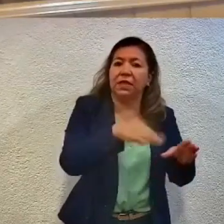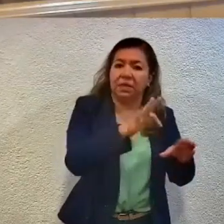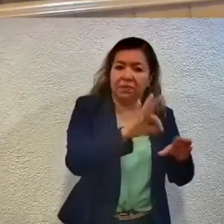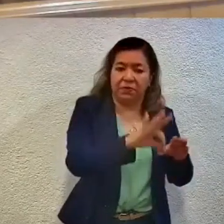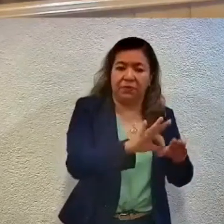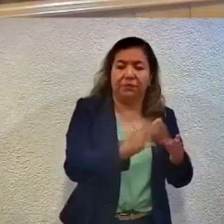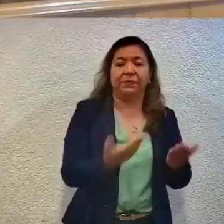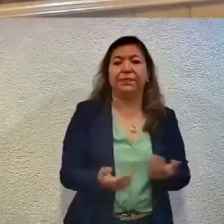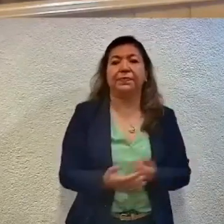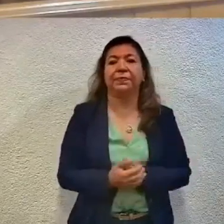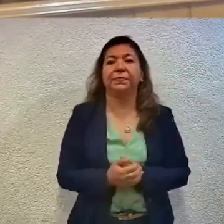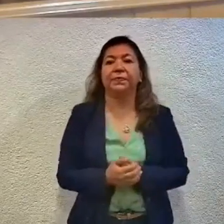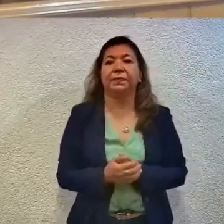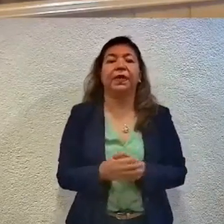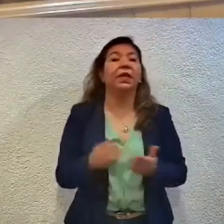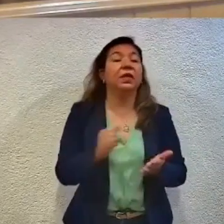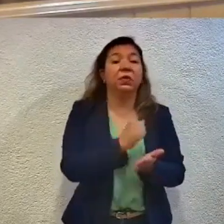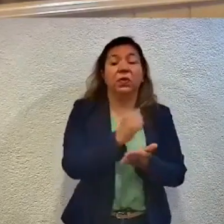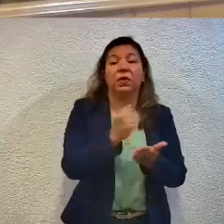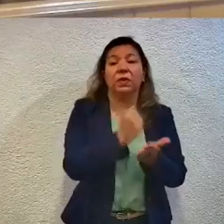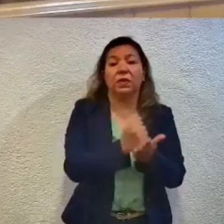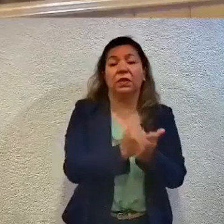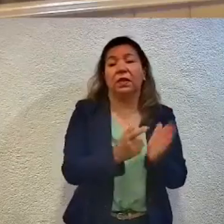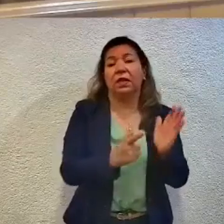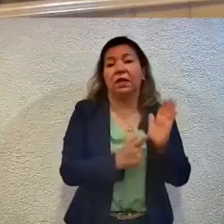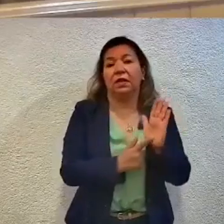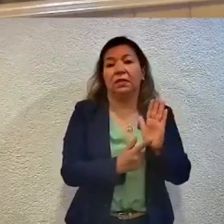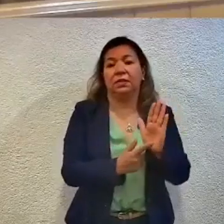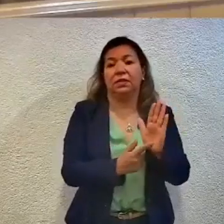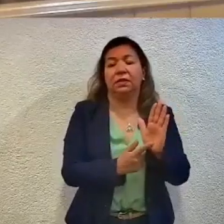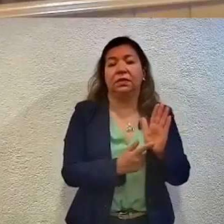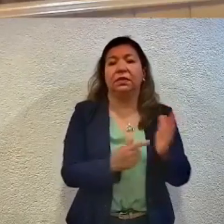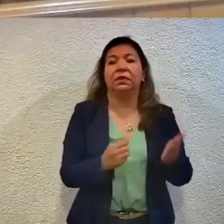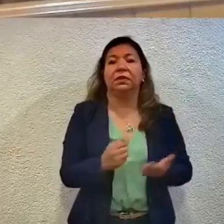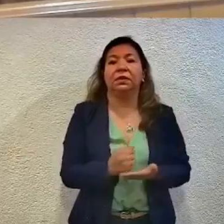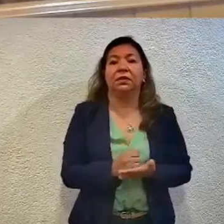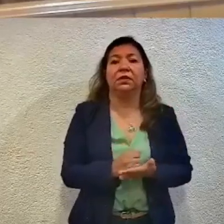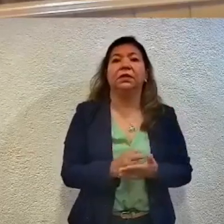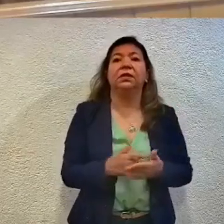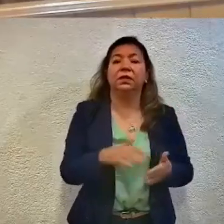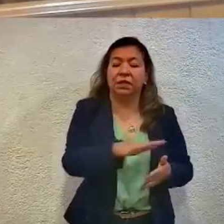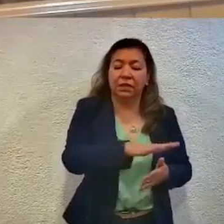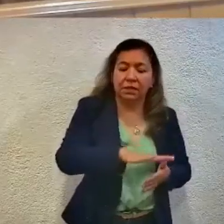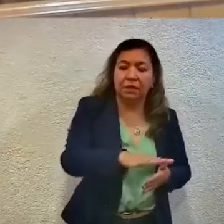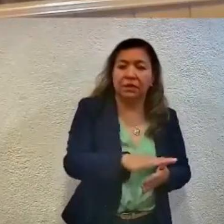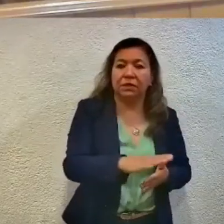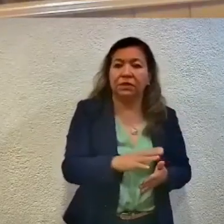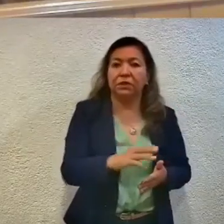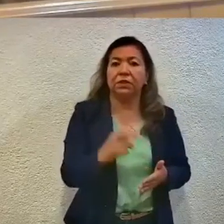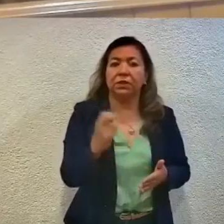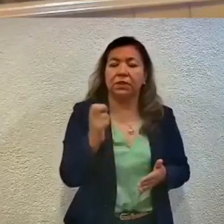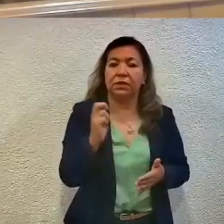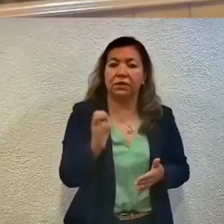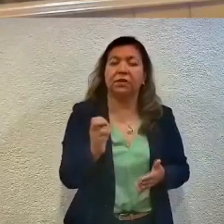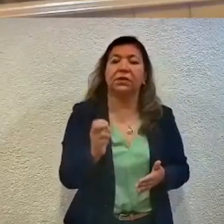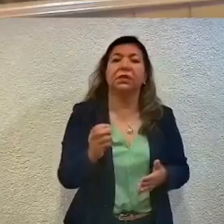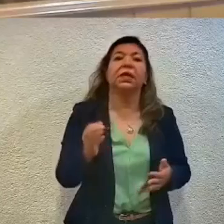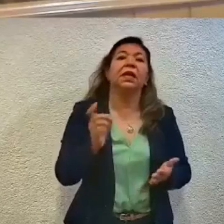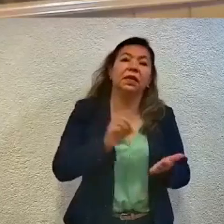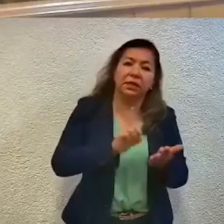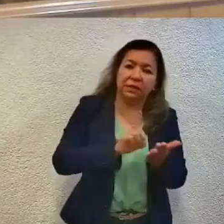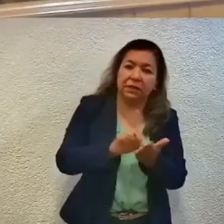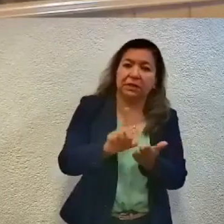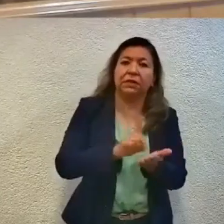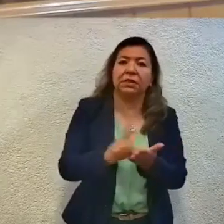ello, con las actas relativas a la jornada electoral, quedó acreditado que estos centros de votación se ejerció el derecho al voto sin